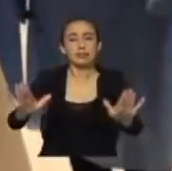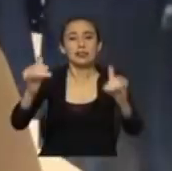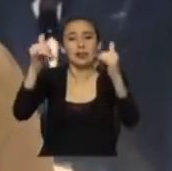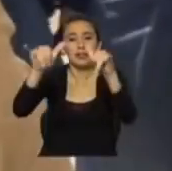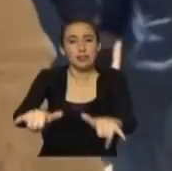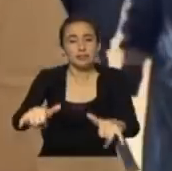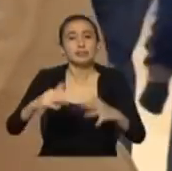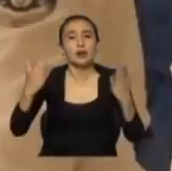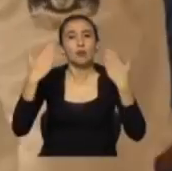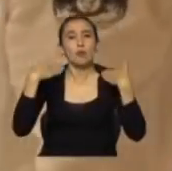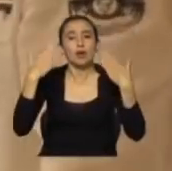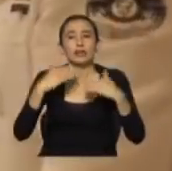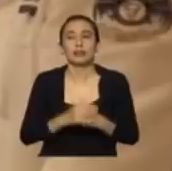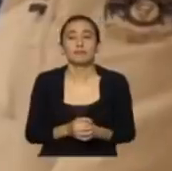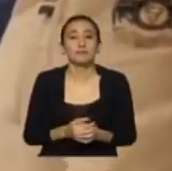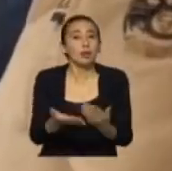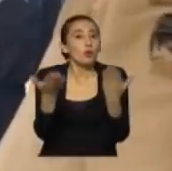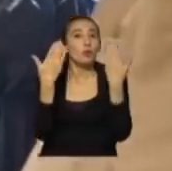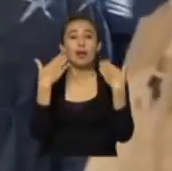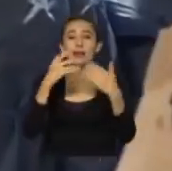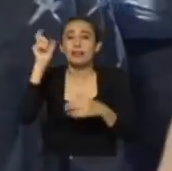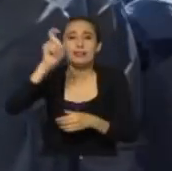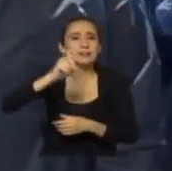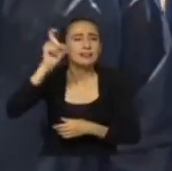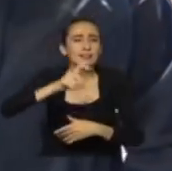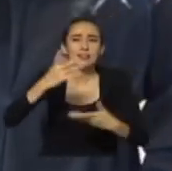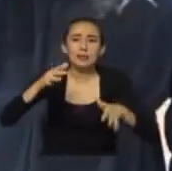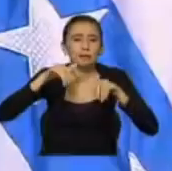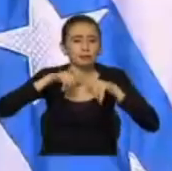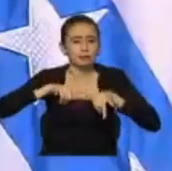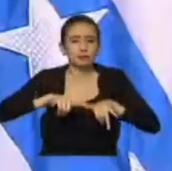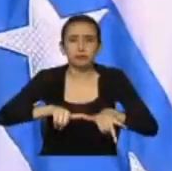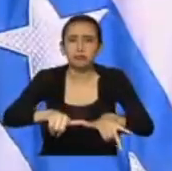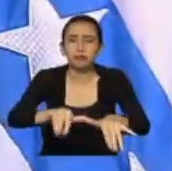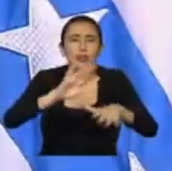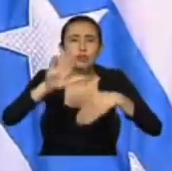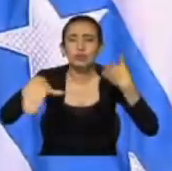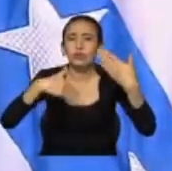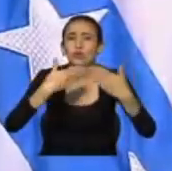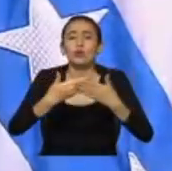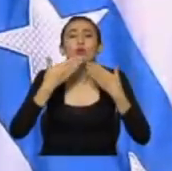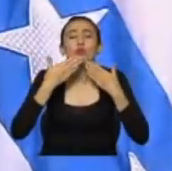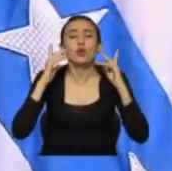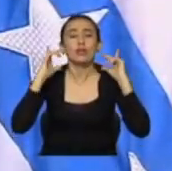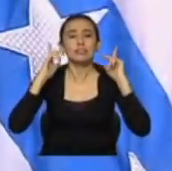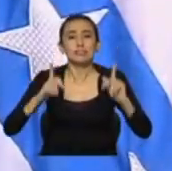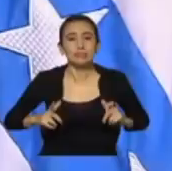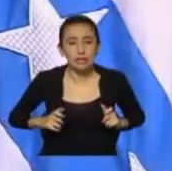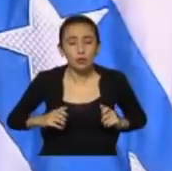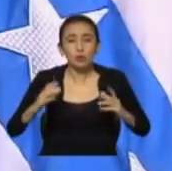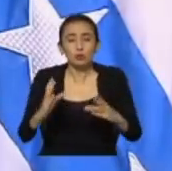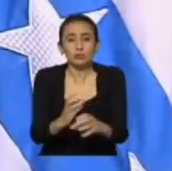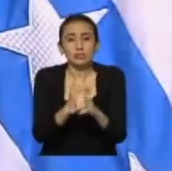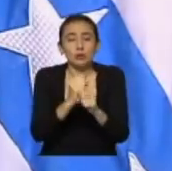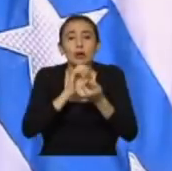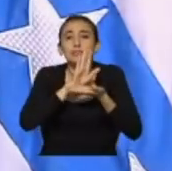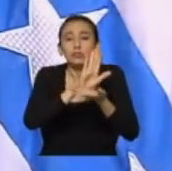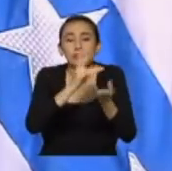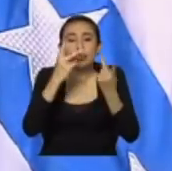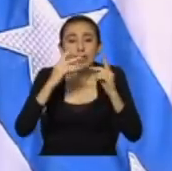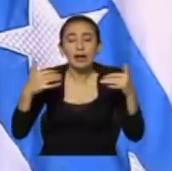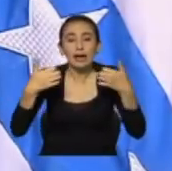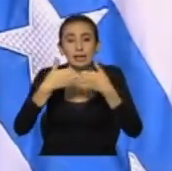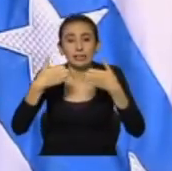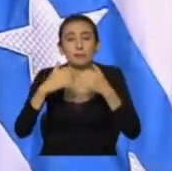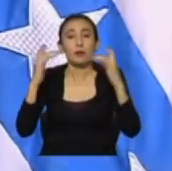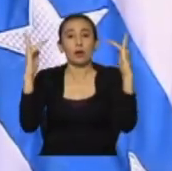en guayaquil ha sido necesario incrementar permanentemente la capacidad de atención del sistema de salud pública y de la seguridad social a